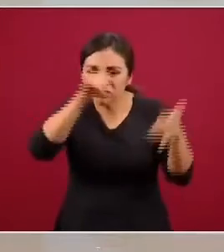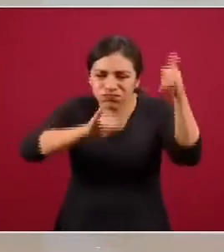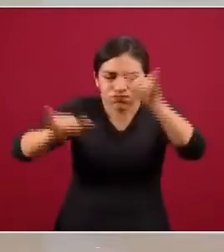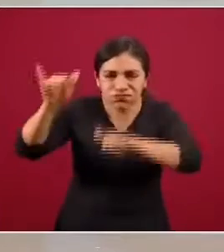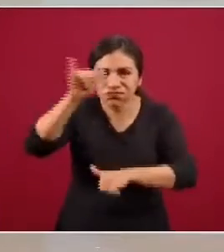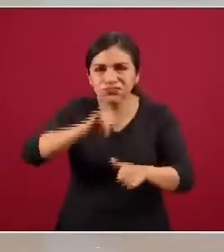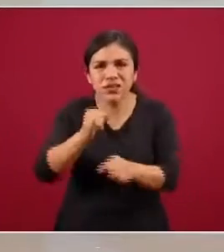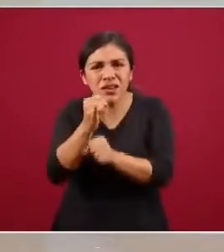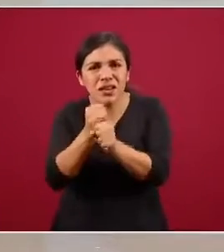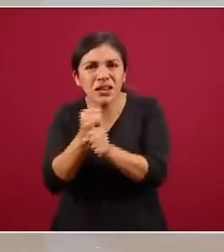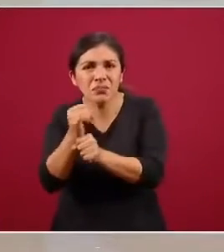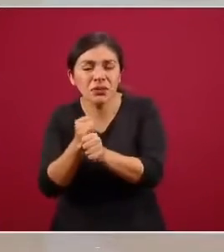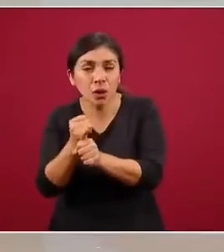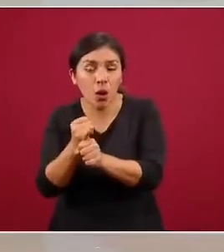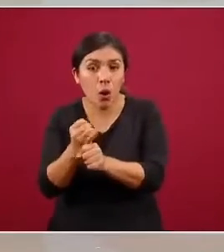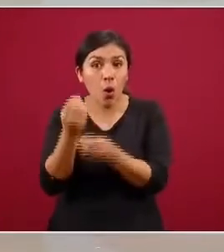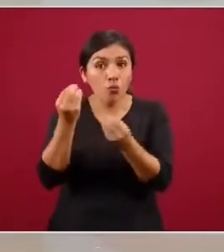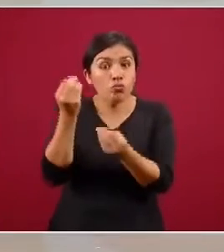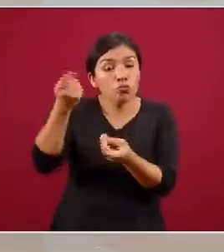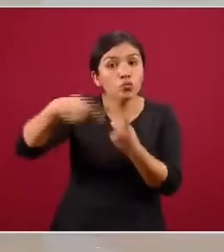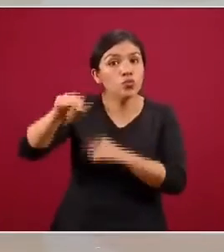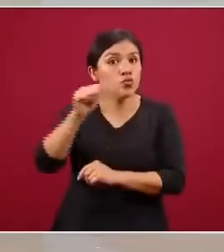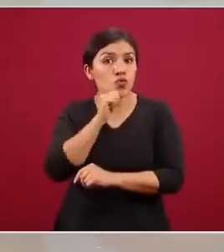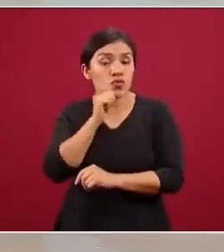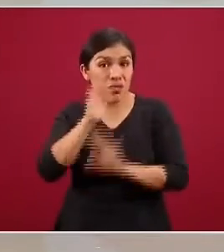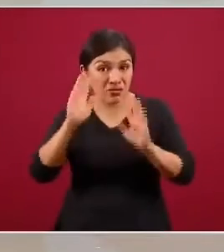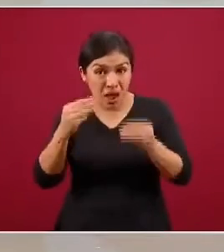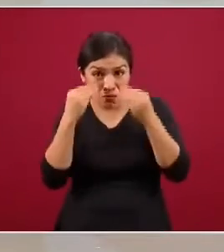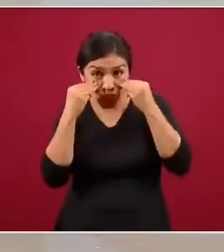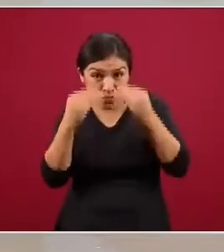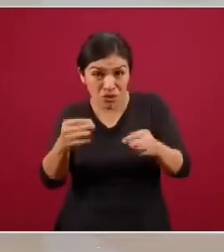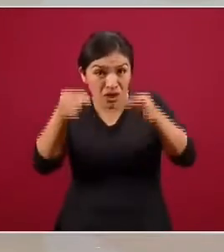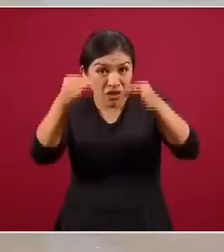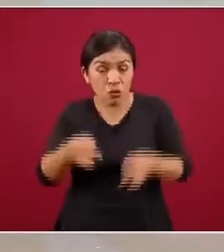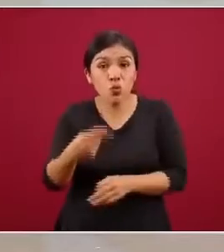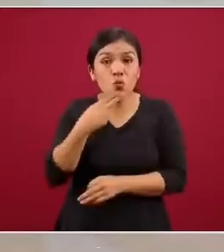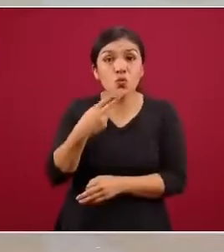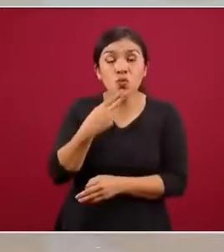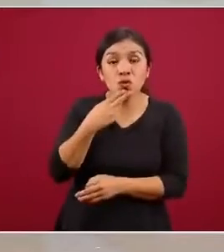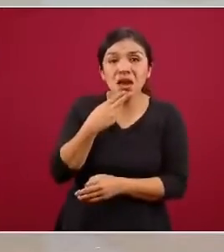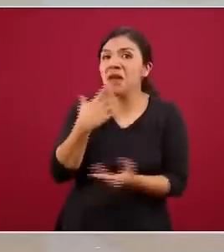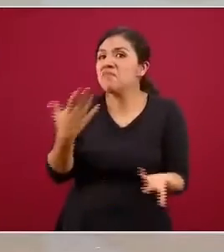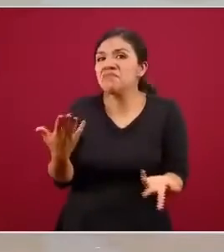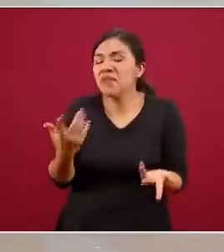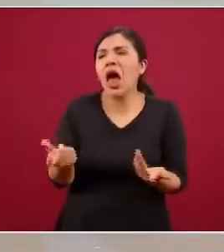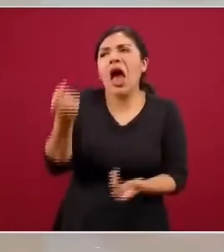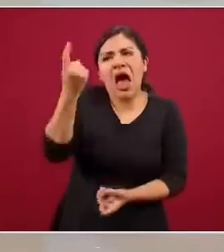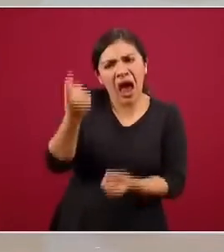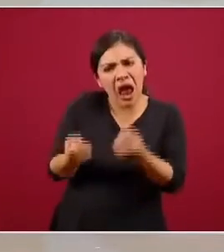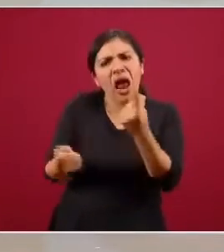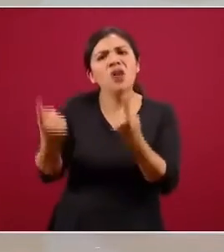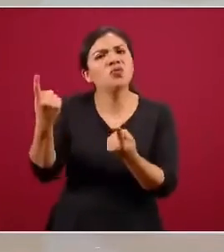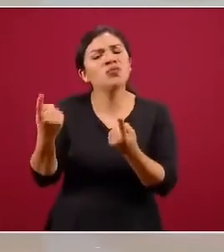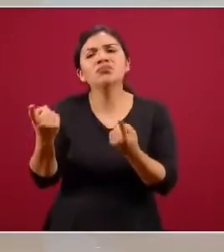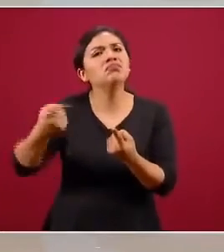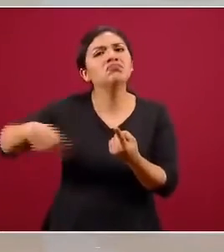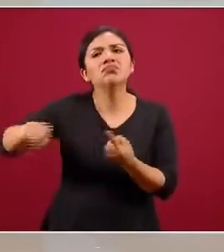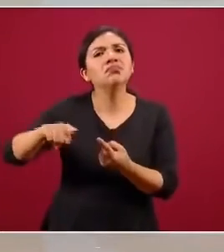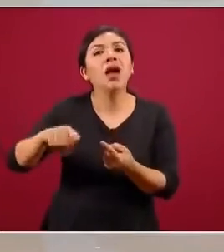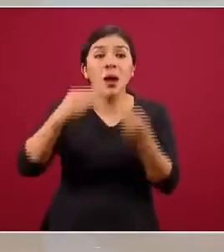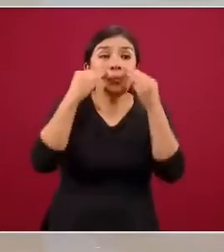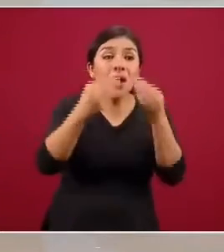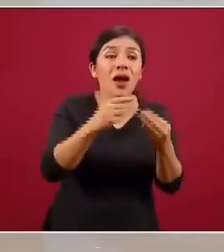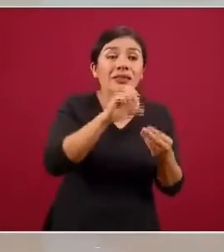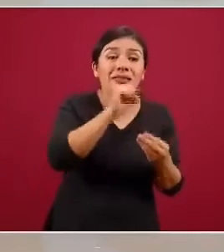de investigación. Algunos de ellos todavía no han demostrado ningún tipo de utilidad. Algunos ya no la